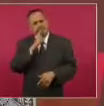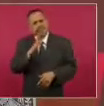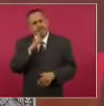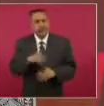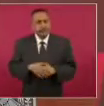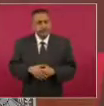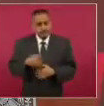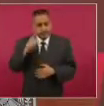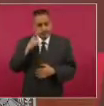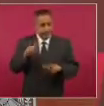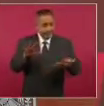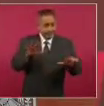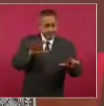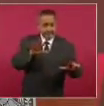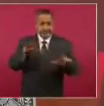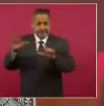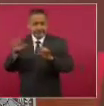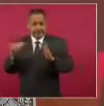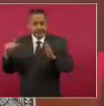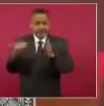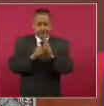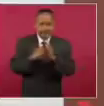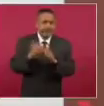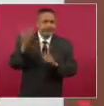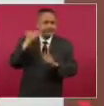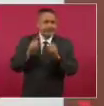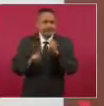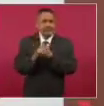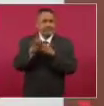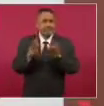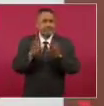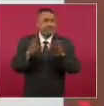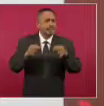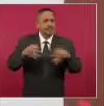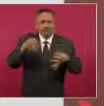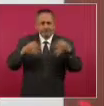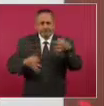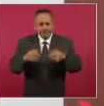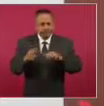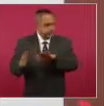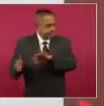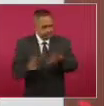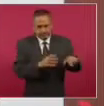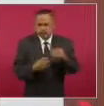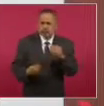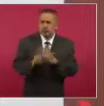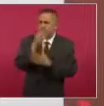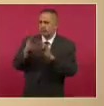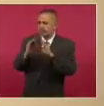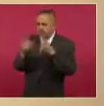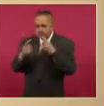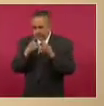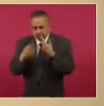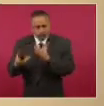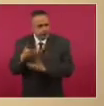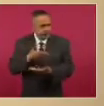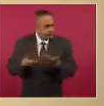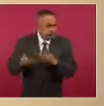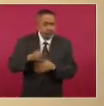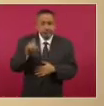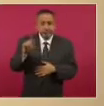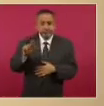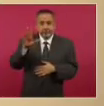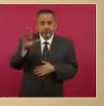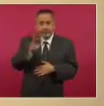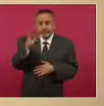los 700,000 conflictos atendidos bajo el nuevo sistema, el